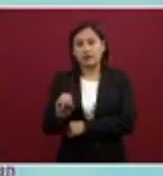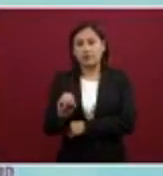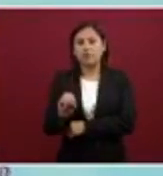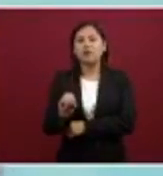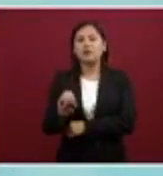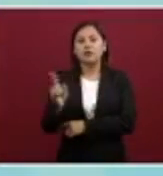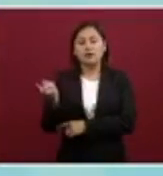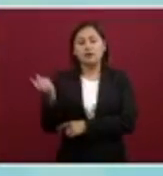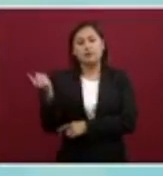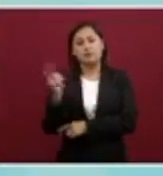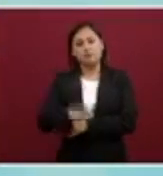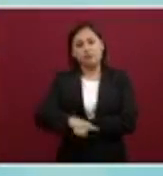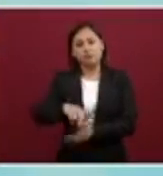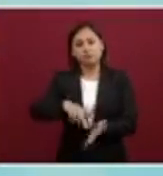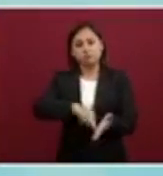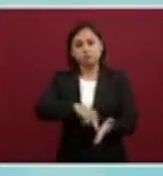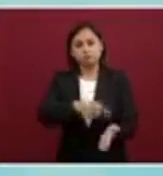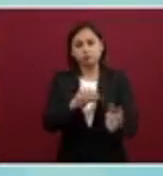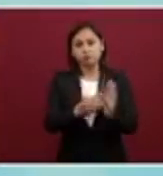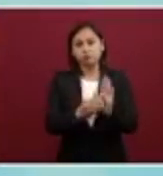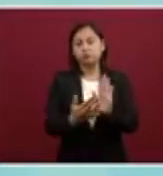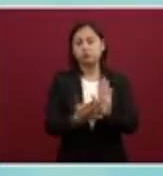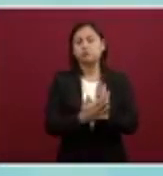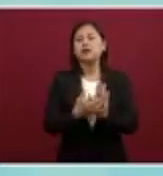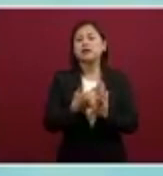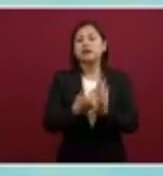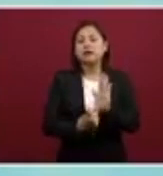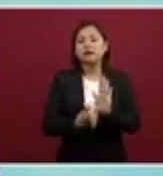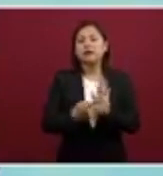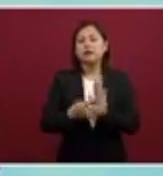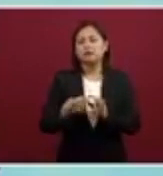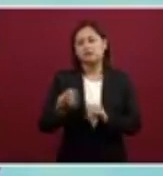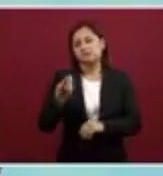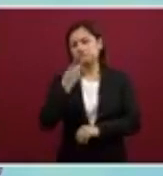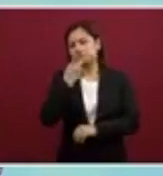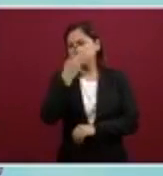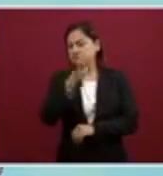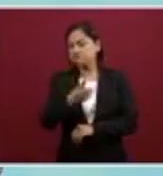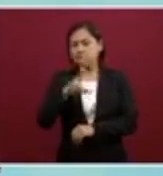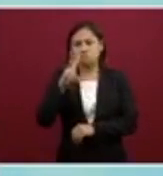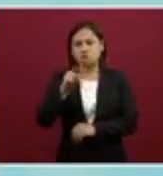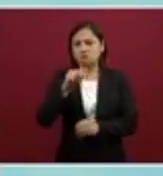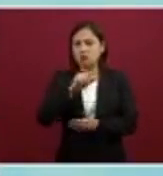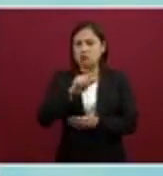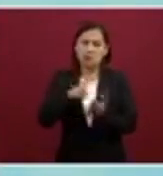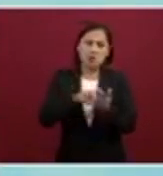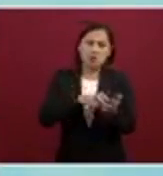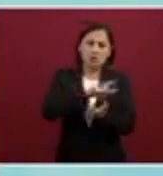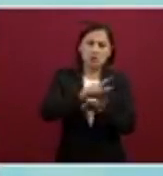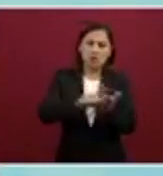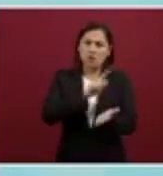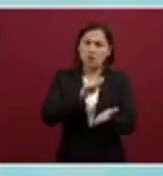un decreto en donde él no promueve este tipo de políticas, precisamente para establecer un piso